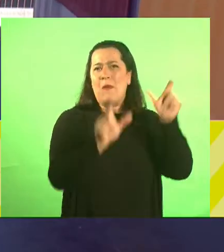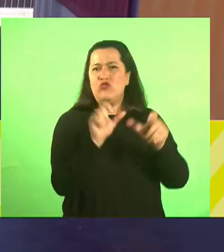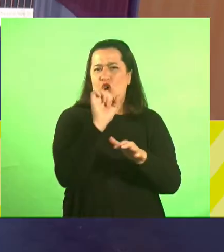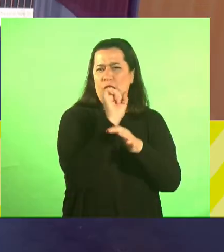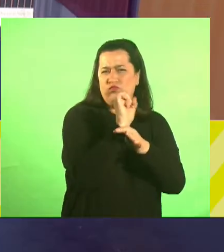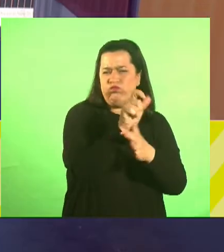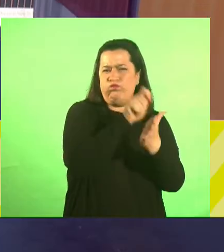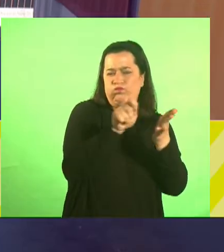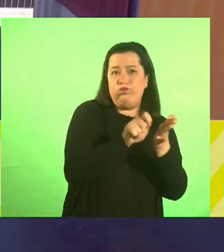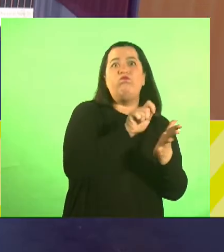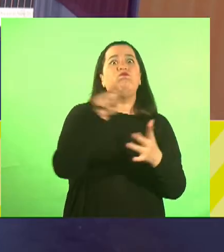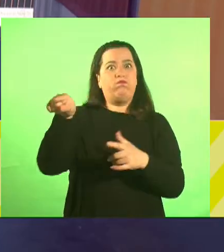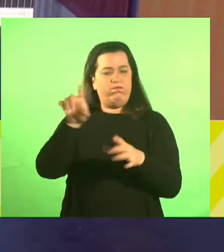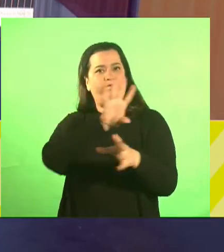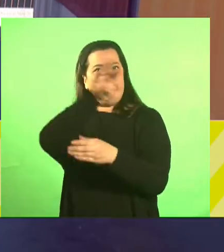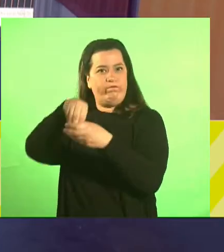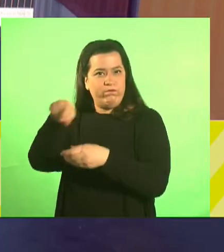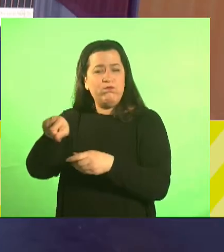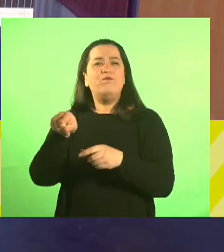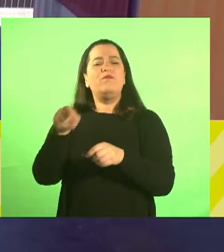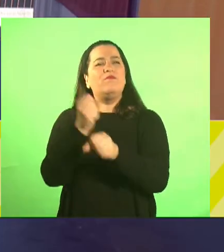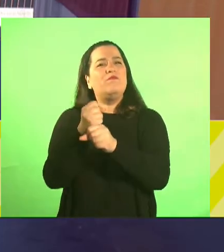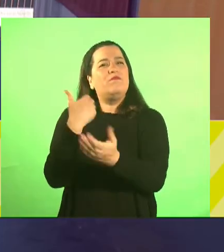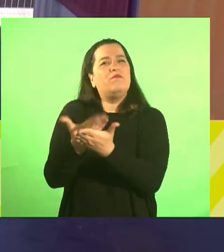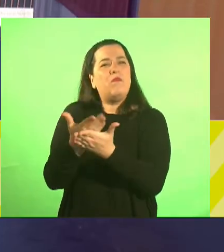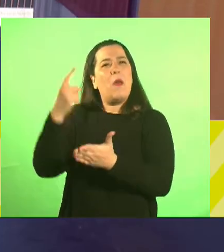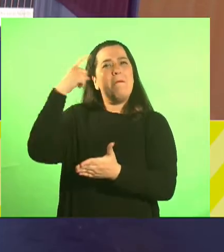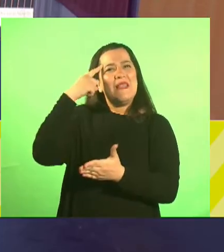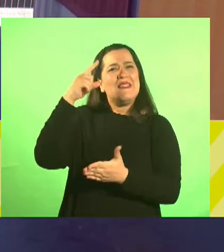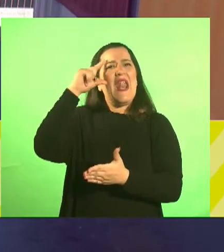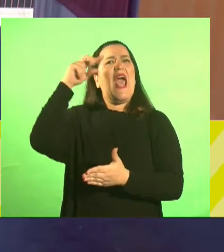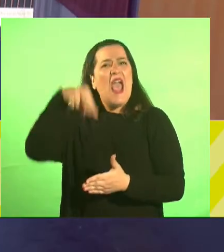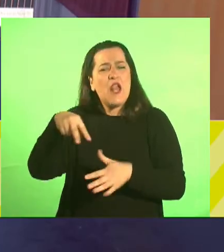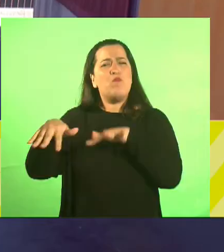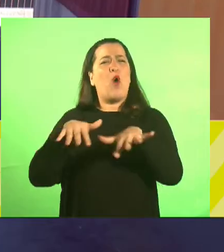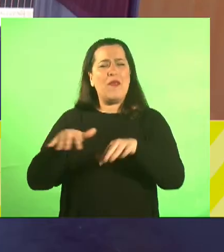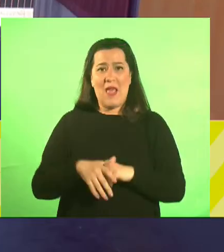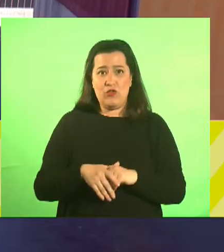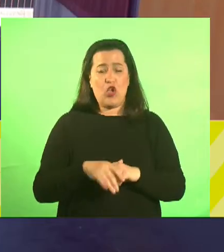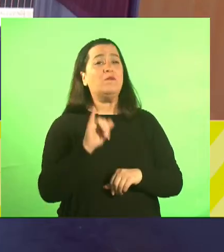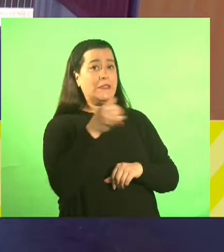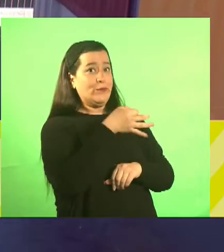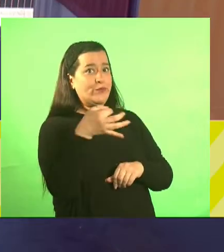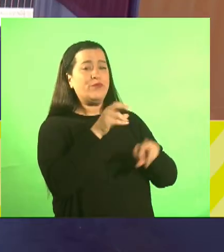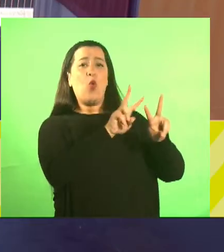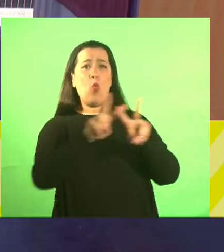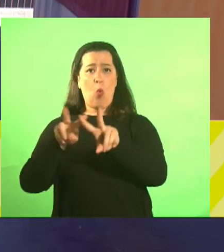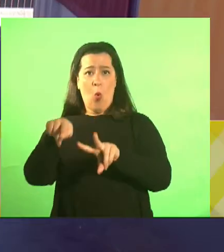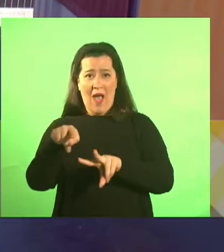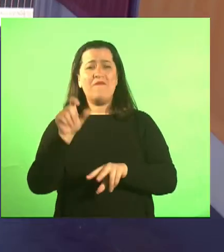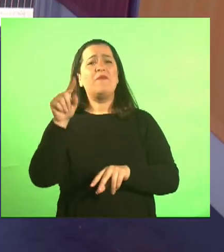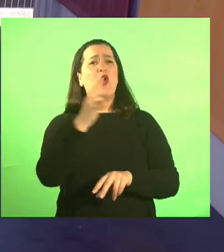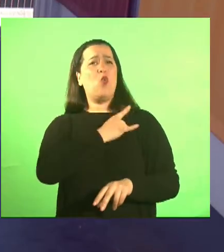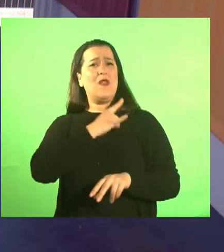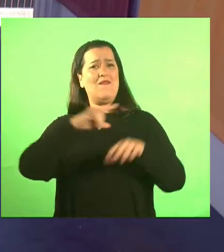Y que estás trabajando en una propuesta que se llama Pensar en Movimiento. Es una plataforma que está en la web, que es de la